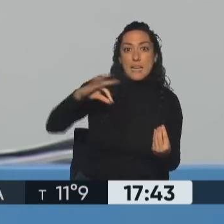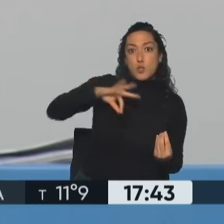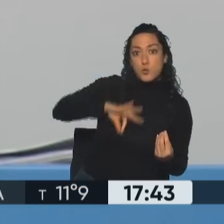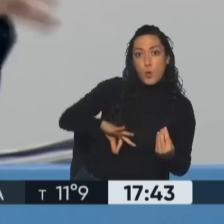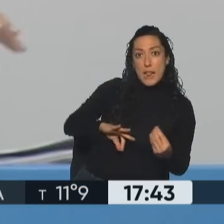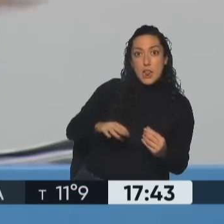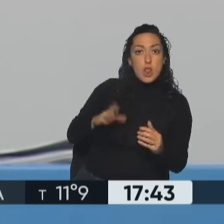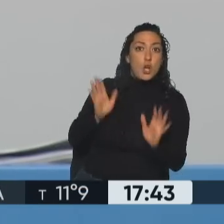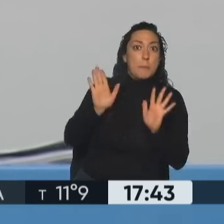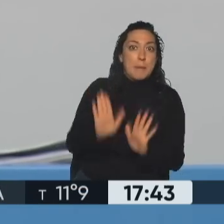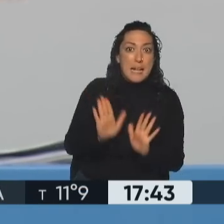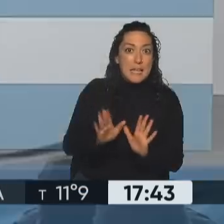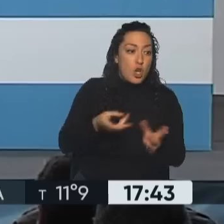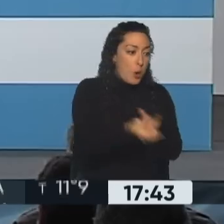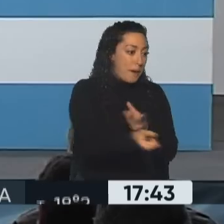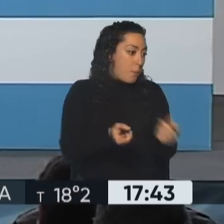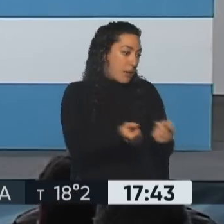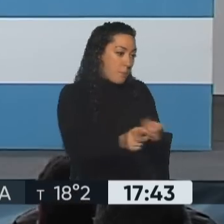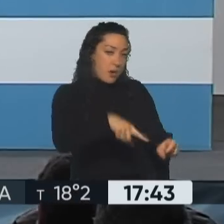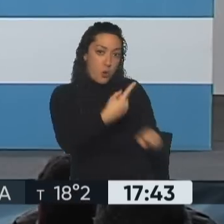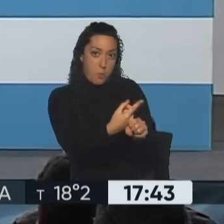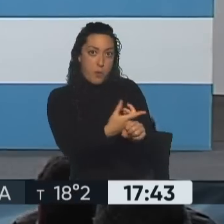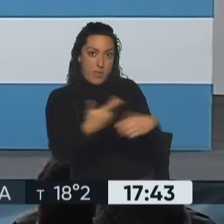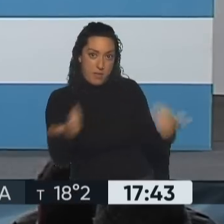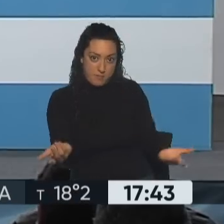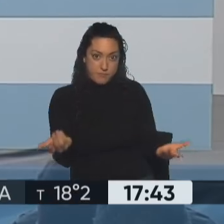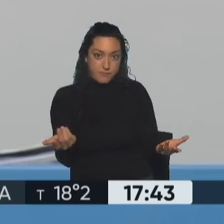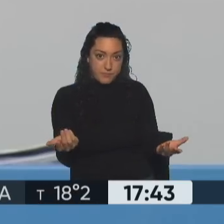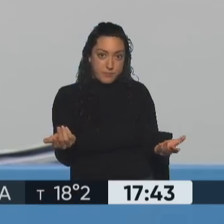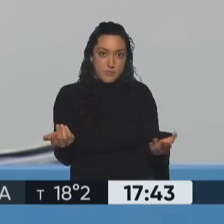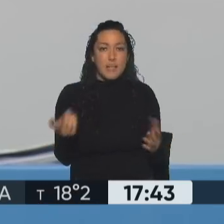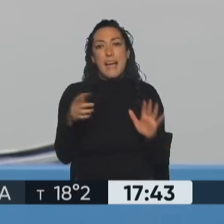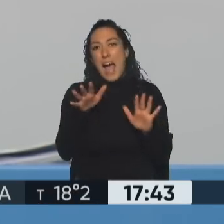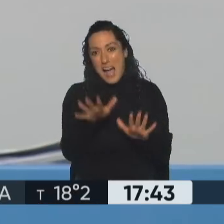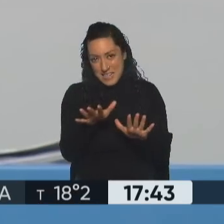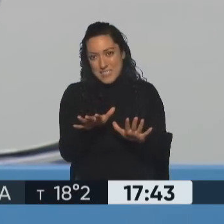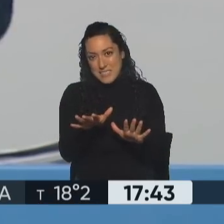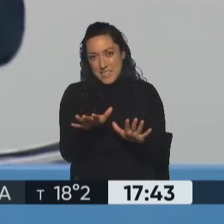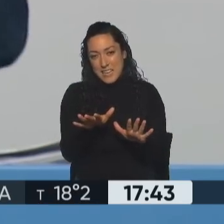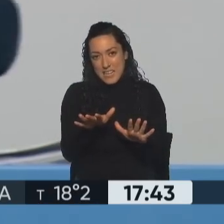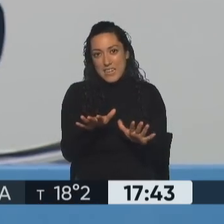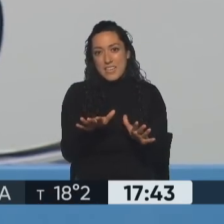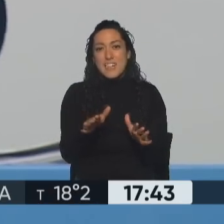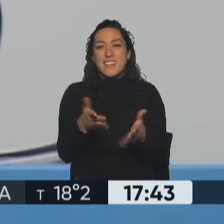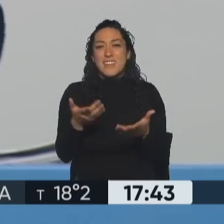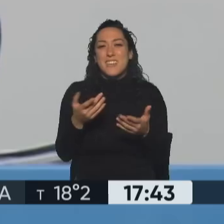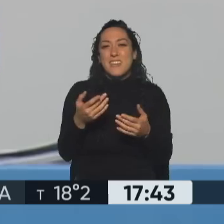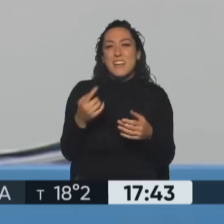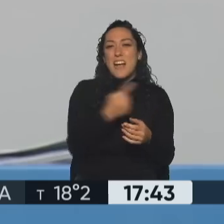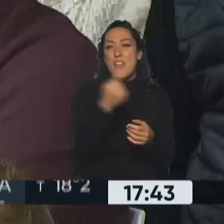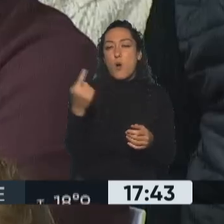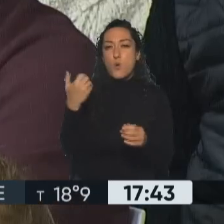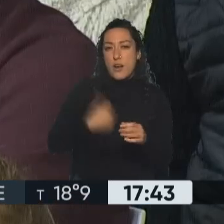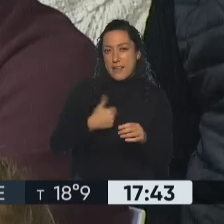para que no puedan comprar mucho y entonces no haya inflación. Este sería la creación de sentido común en cada uno de los argentinos